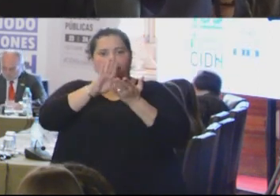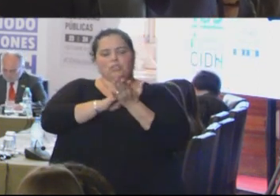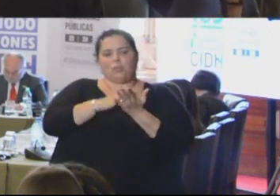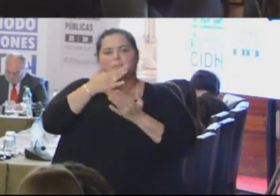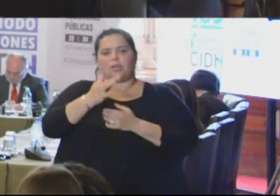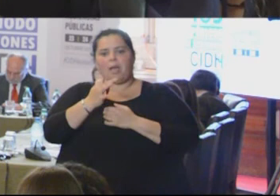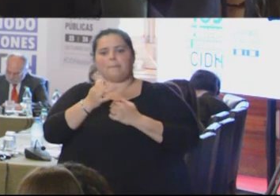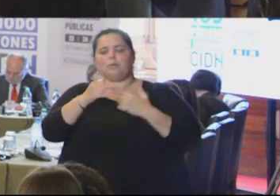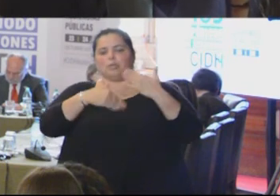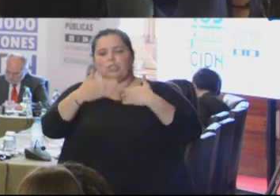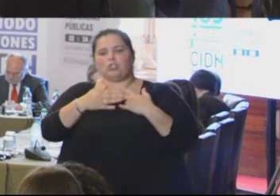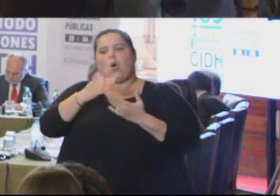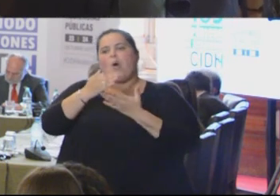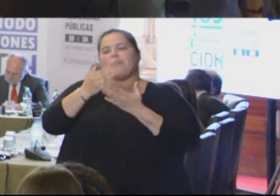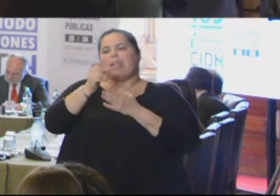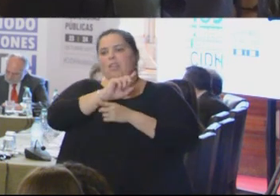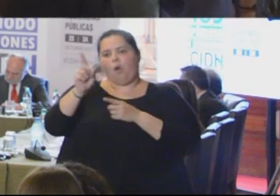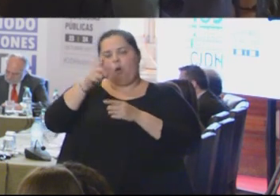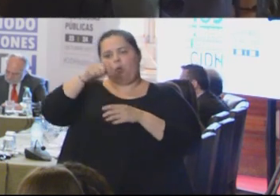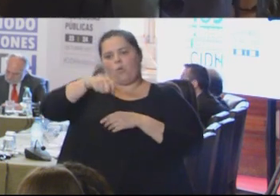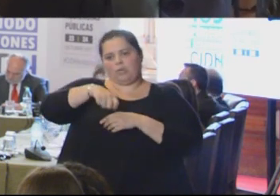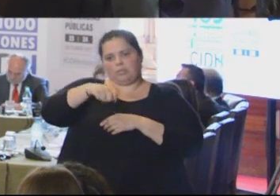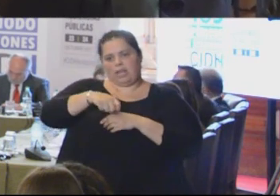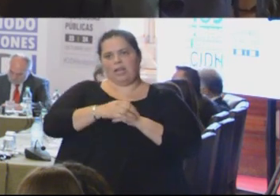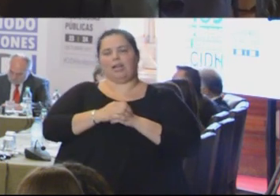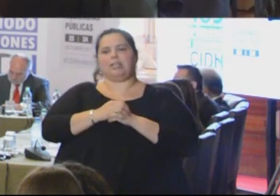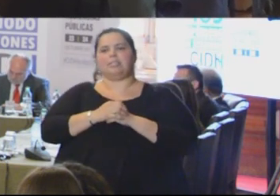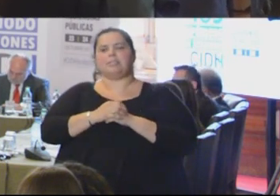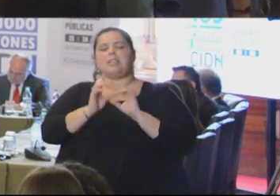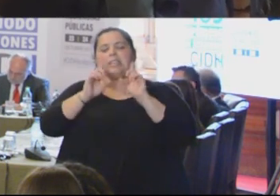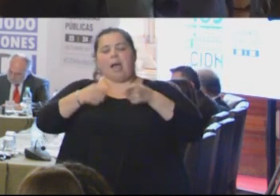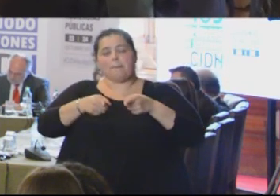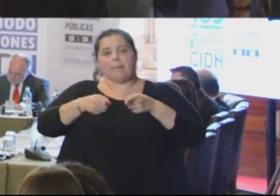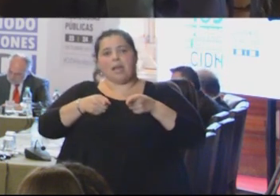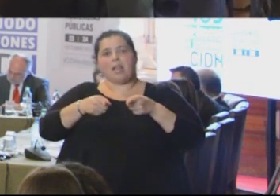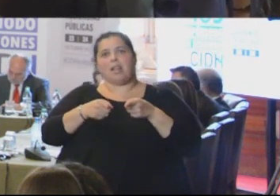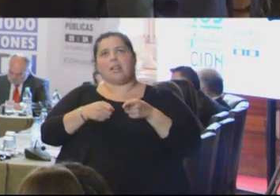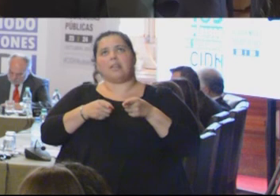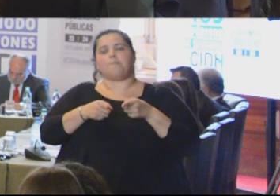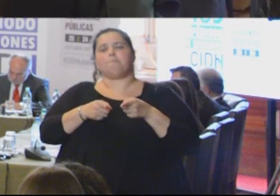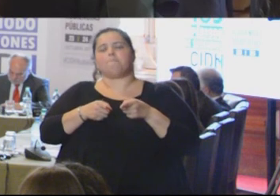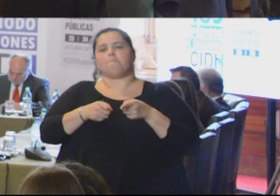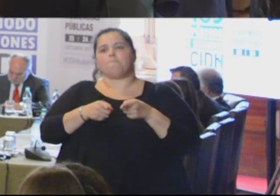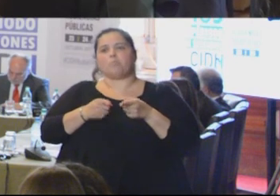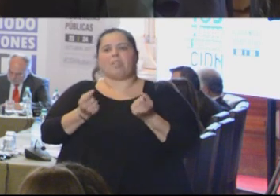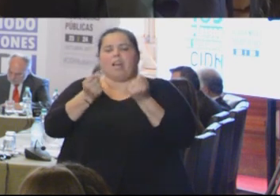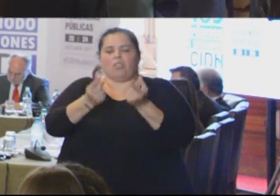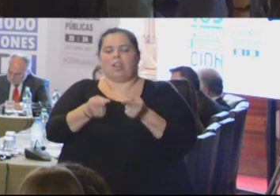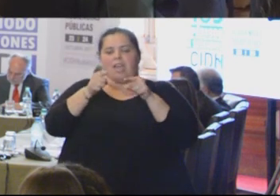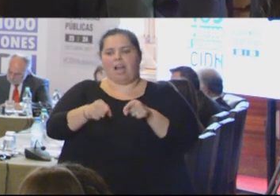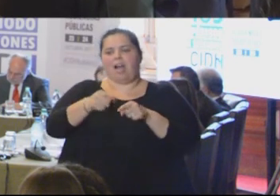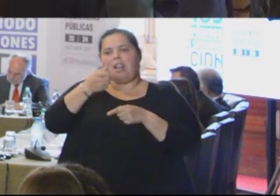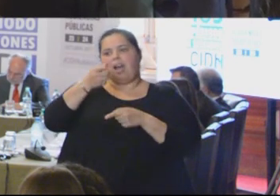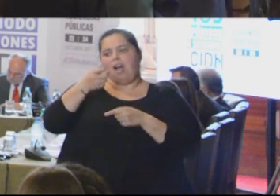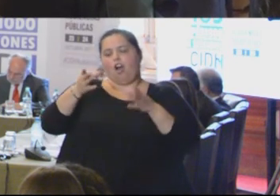destinándole al conocimiento de otros delitos y coordinando la a la dirección de criminalidad organizada lenguaje que